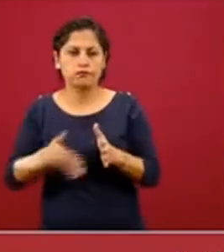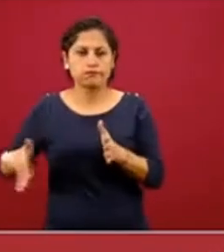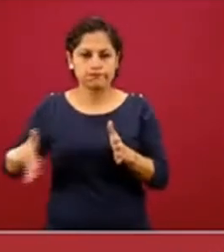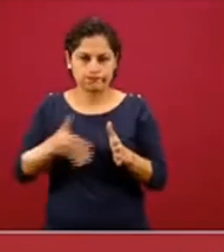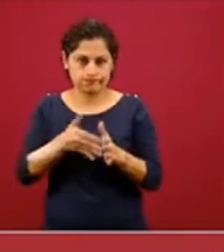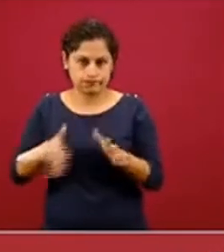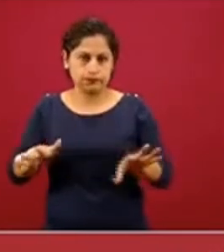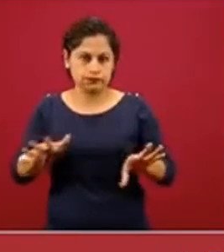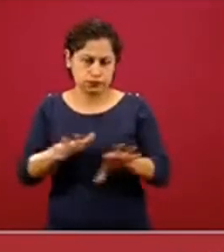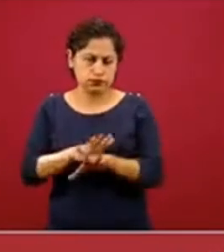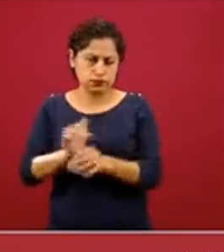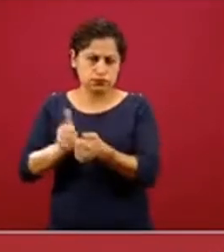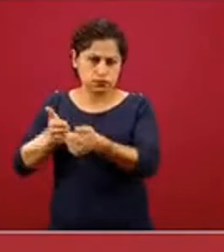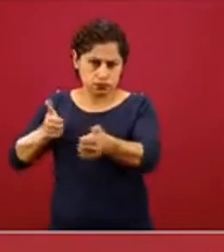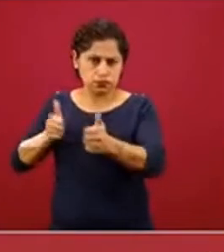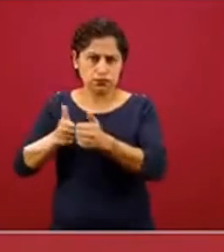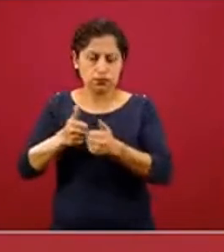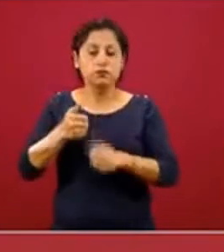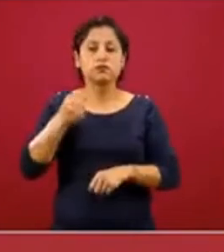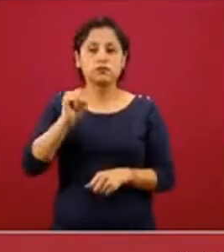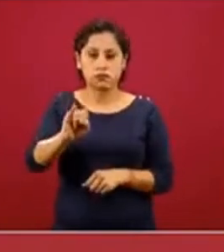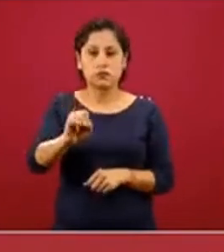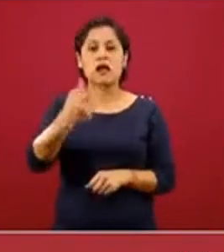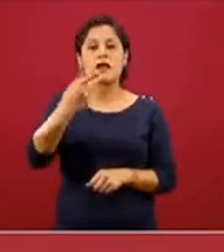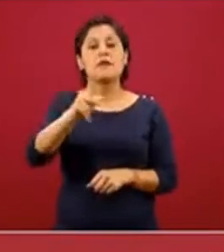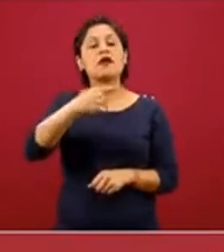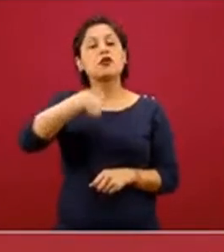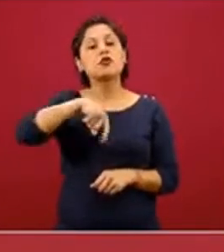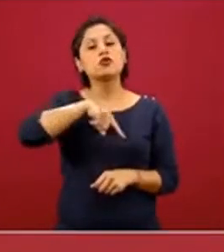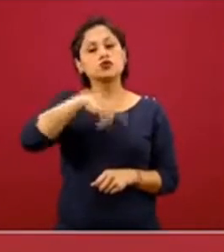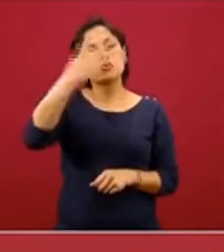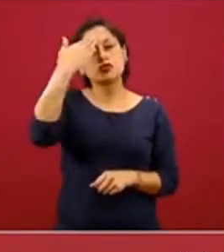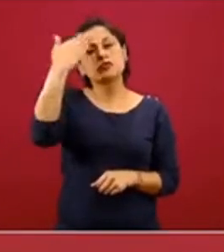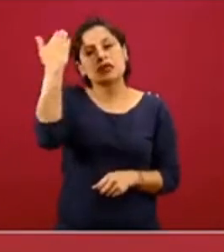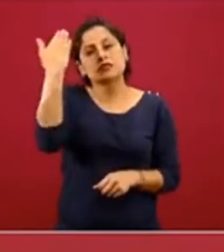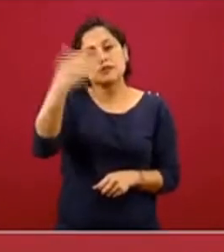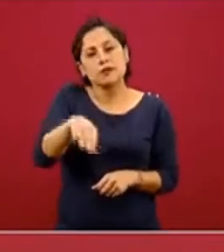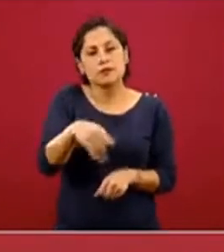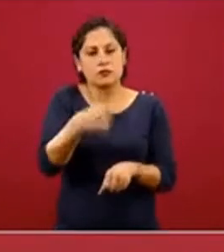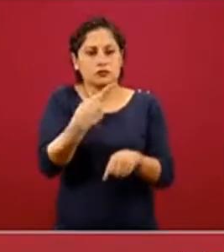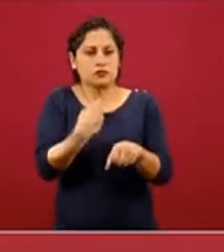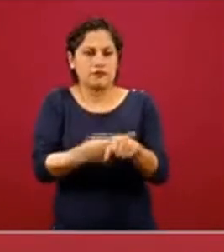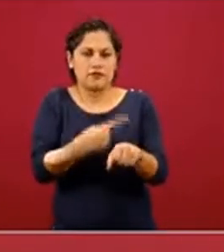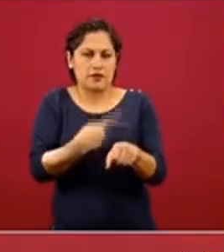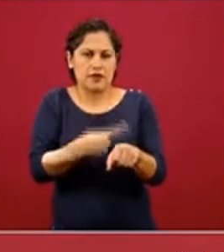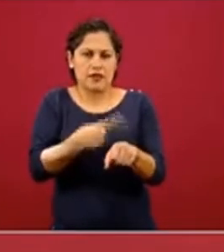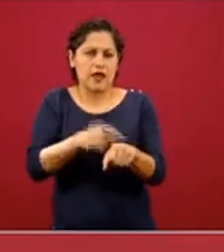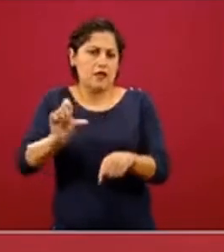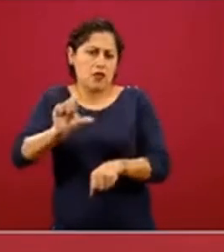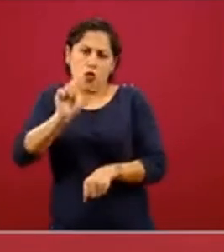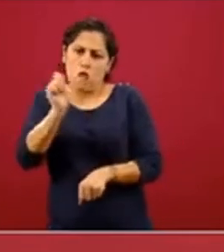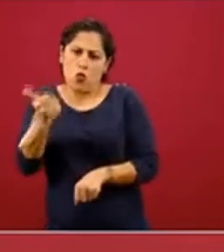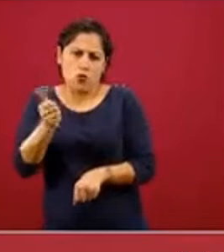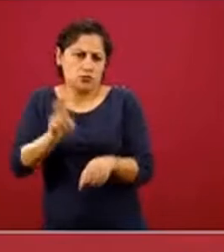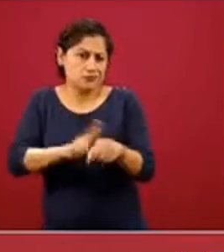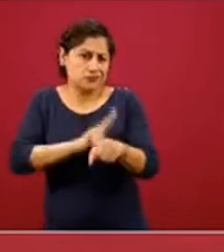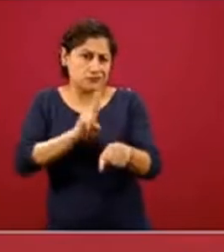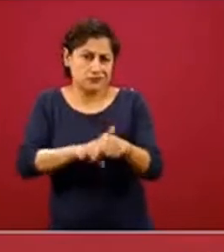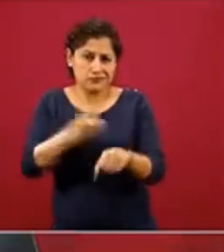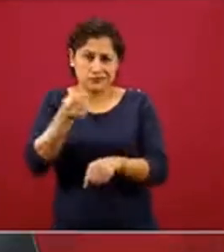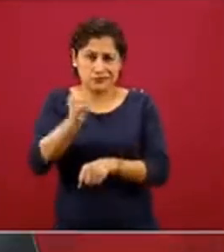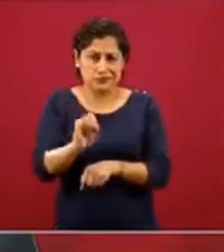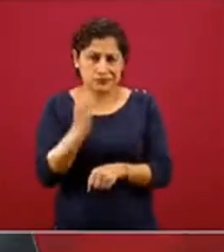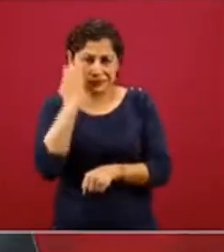Entonces, conociendo que eso es así, no solo para COVID, sino para muchísimas enfermedades o problemas de salud de interés